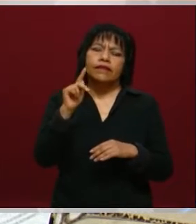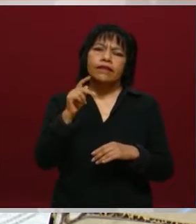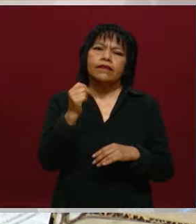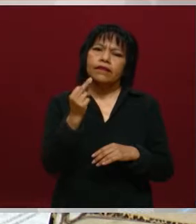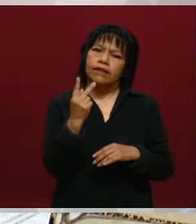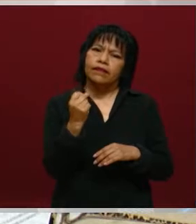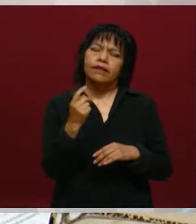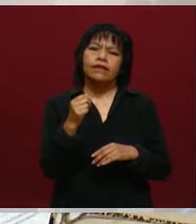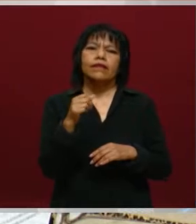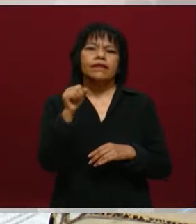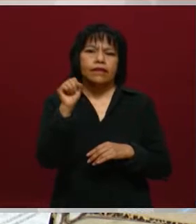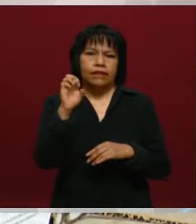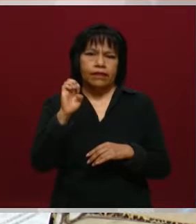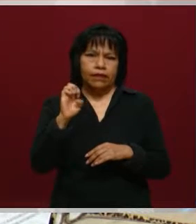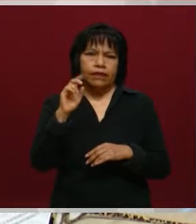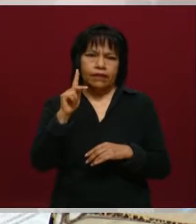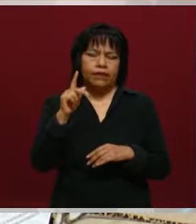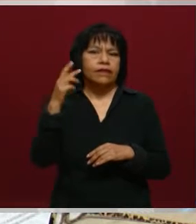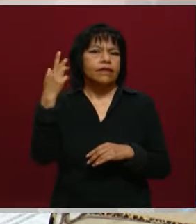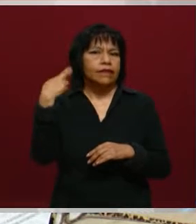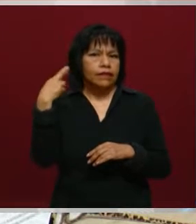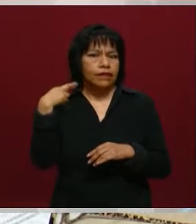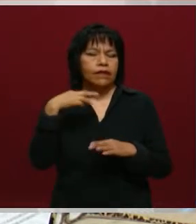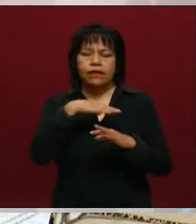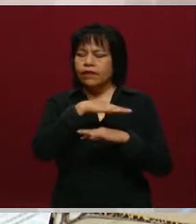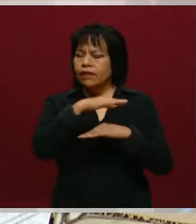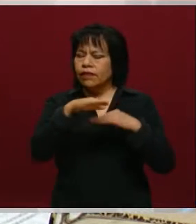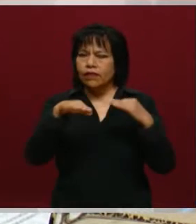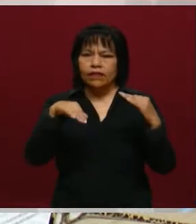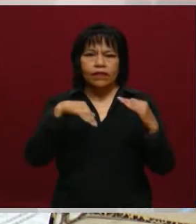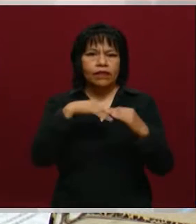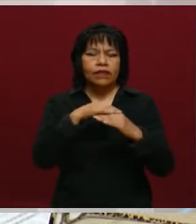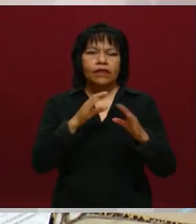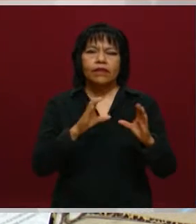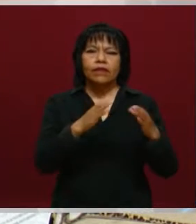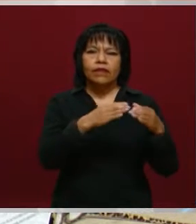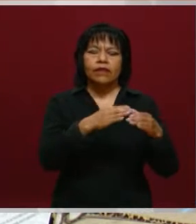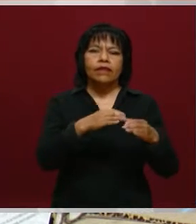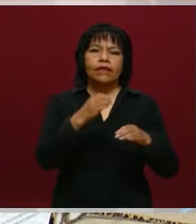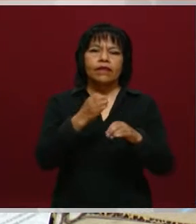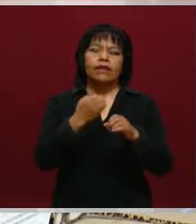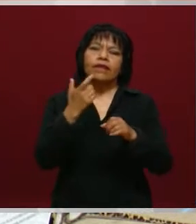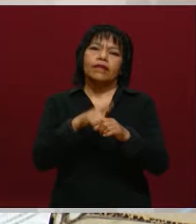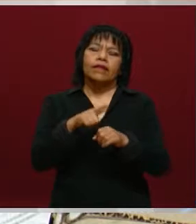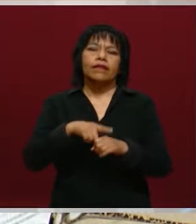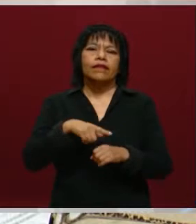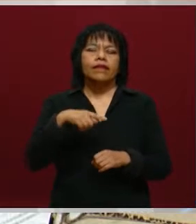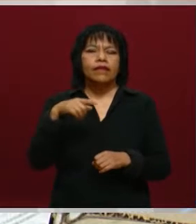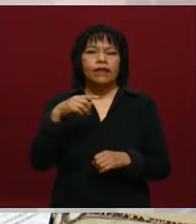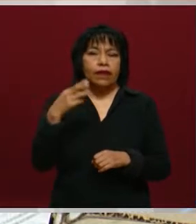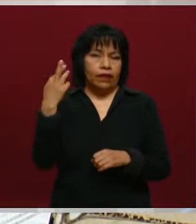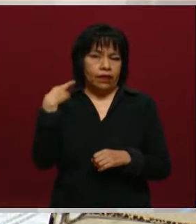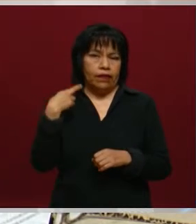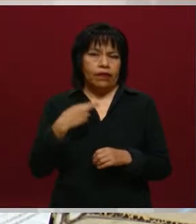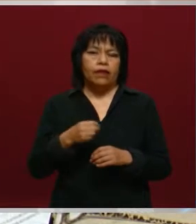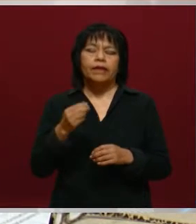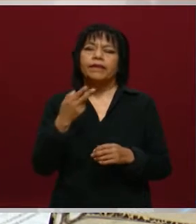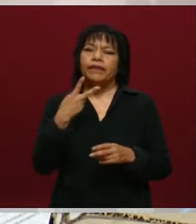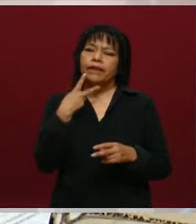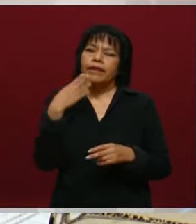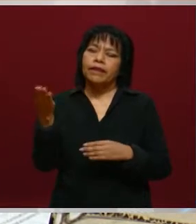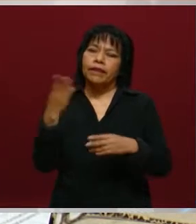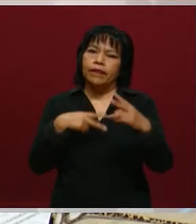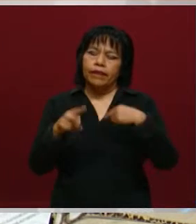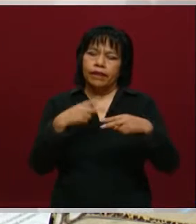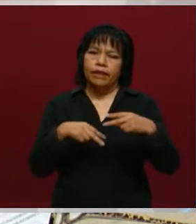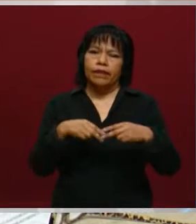de seth radio y de toda la red estatal de radiodifusoras también le damos la bienvenida a nuestra compañera alejandra varela garcía